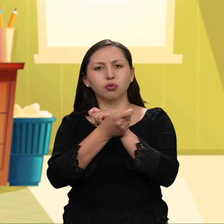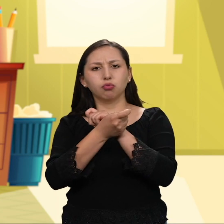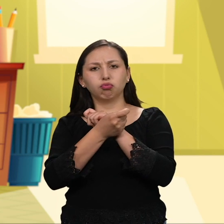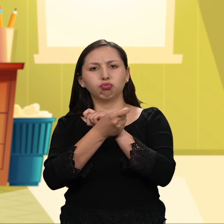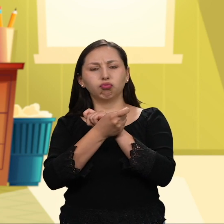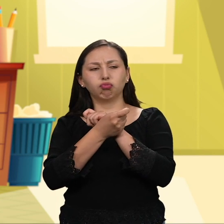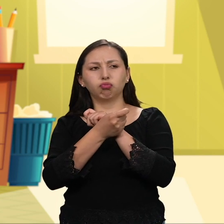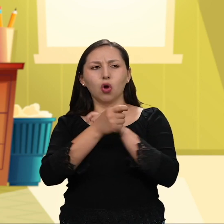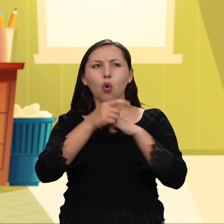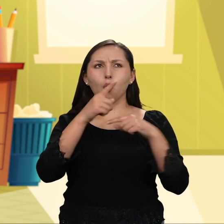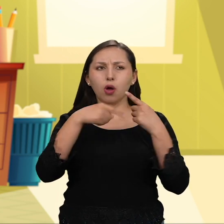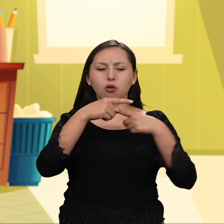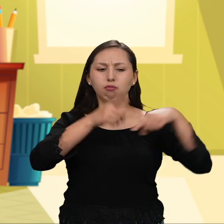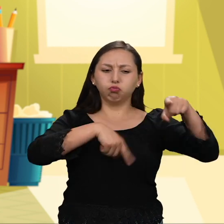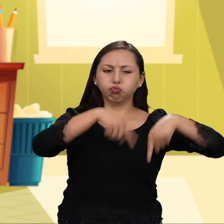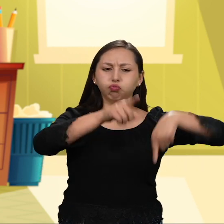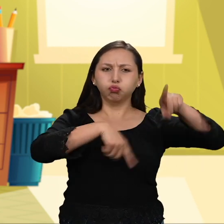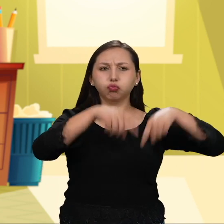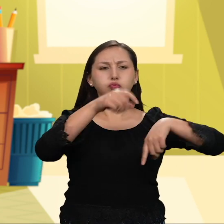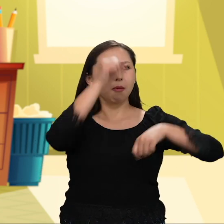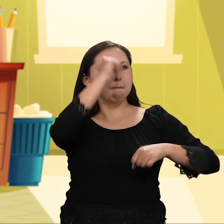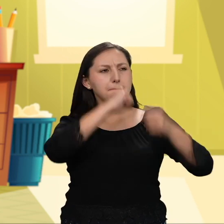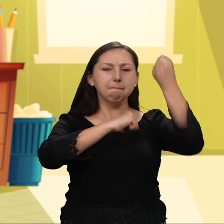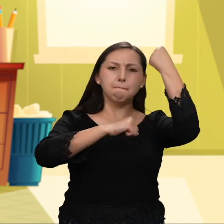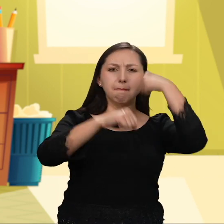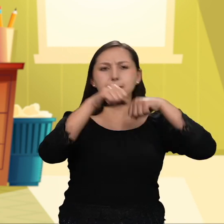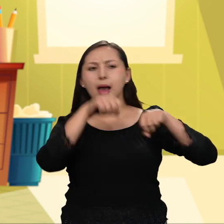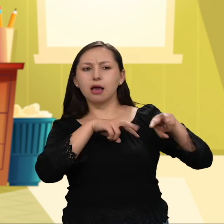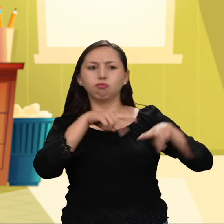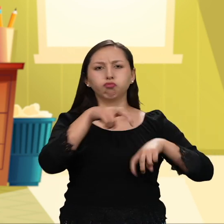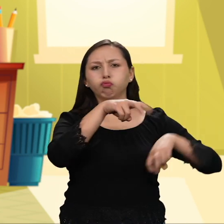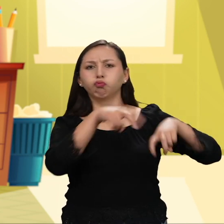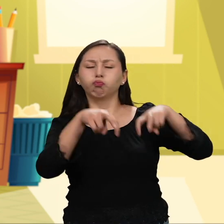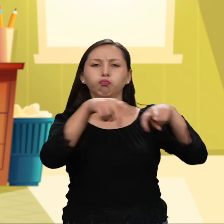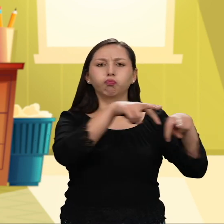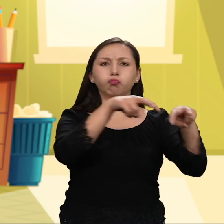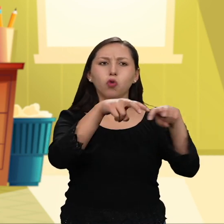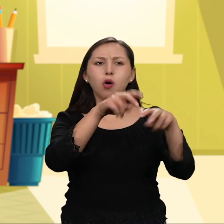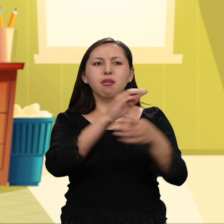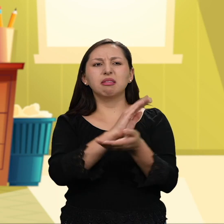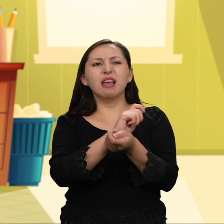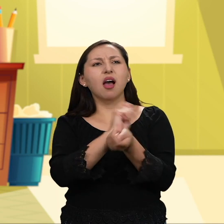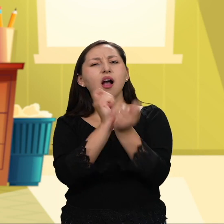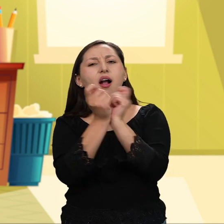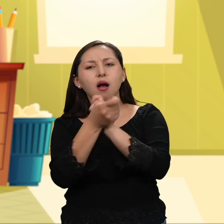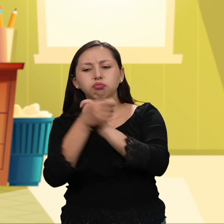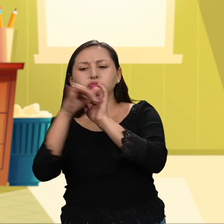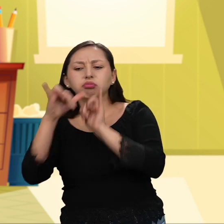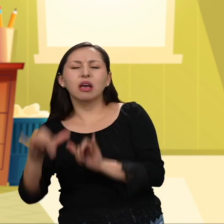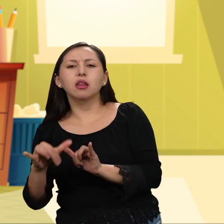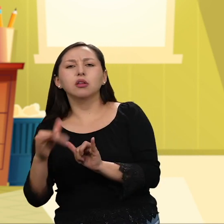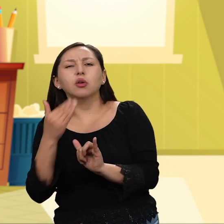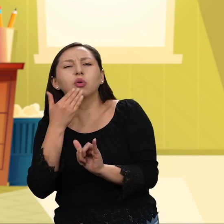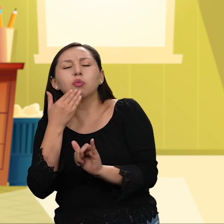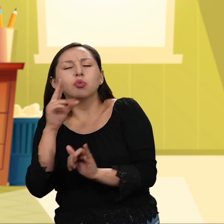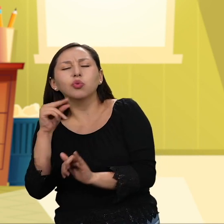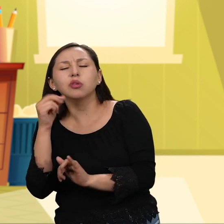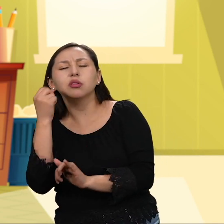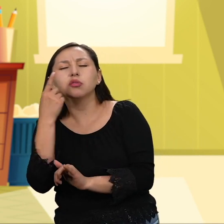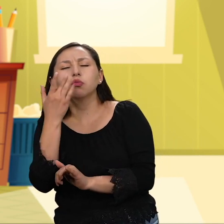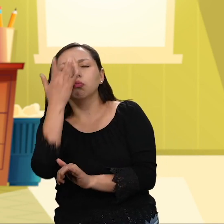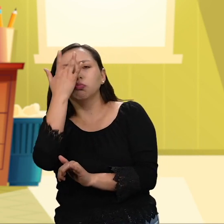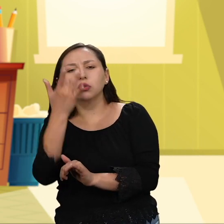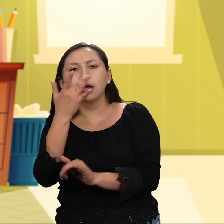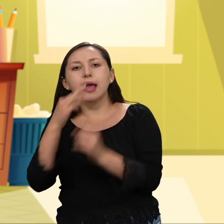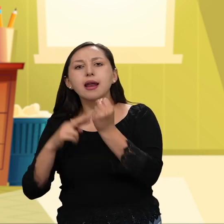de serlo y optar por el sedentarismo. ¿Acaso los recursos se fueron acabando al no tener forma de reponer aquello que